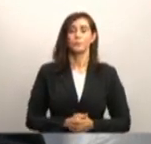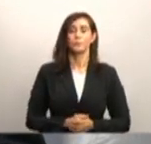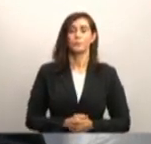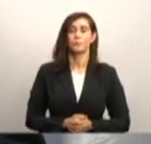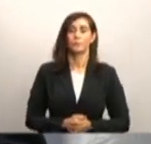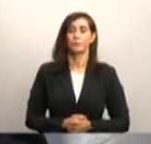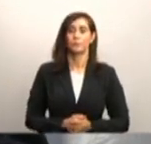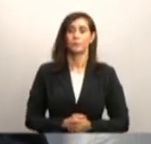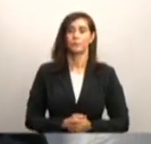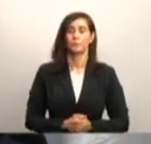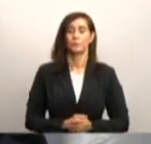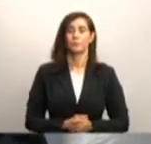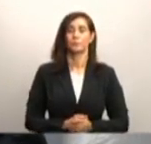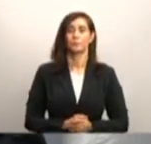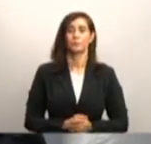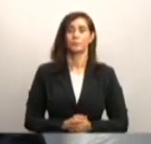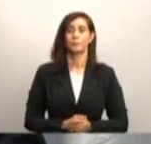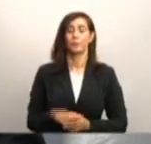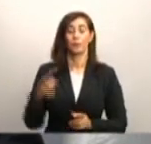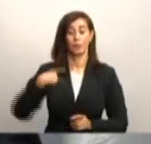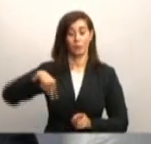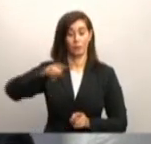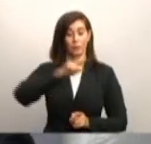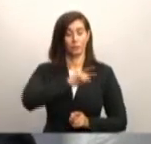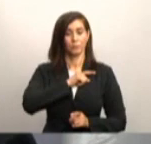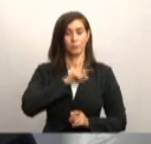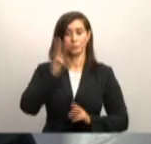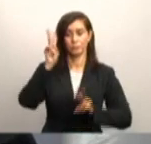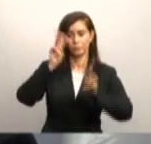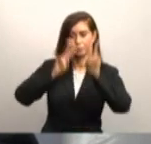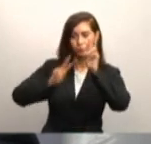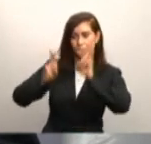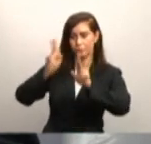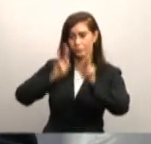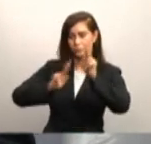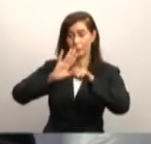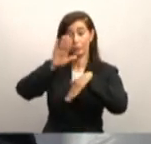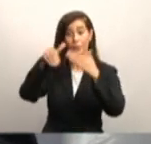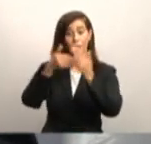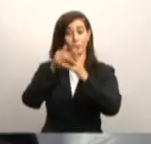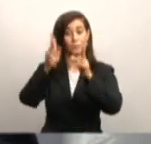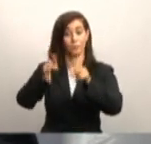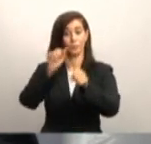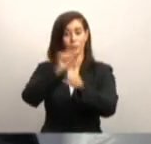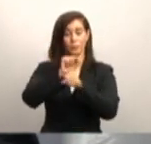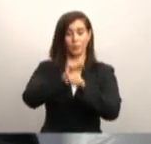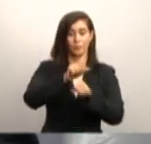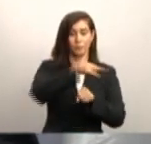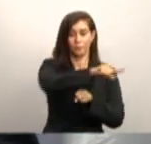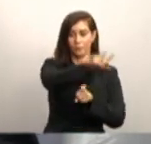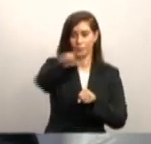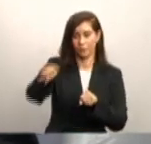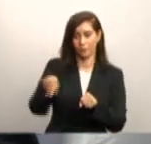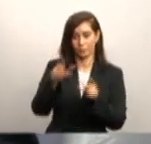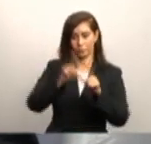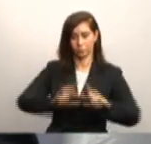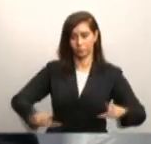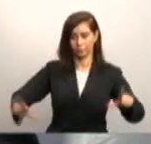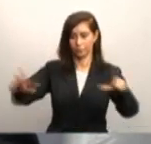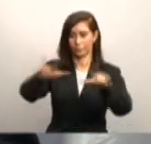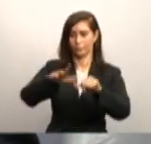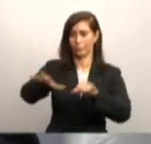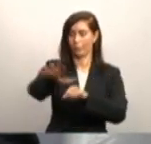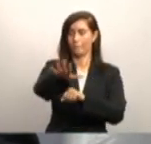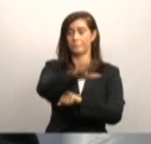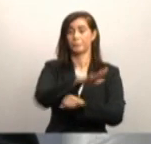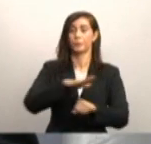hecho las revisiones de todo el personal que labora en